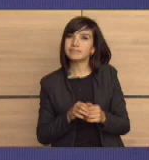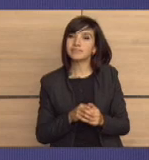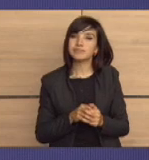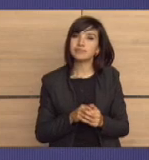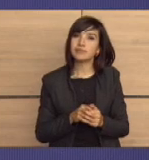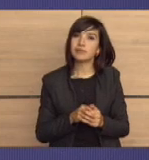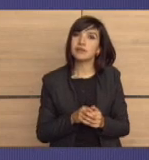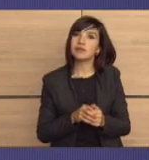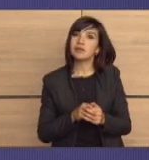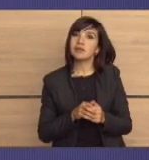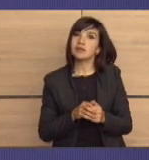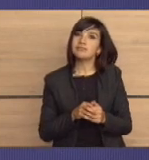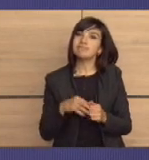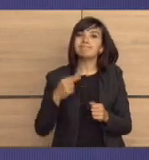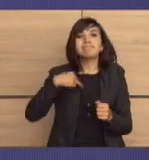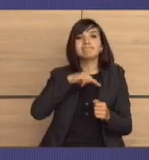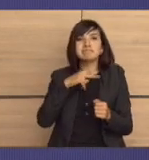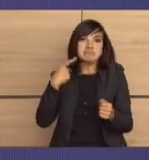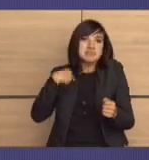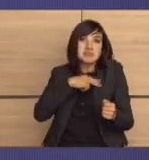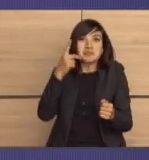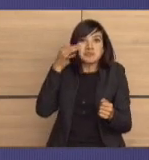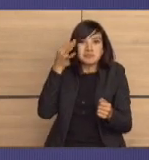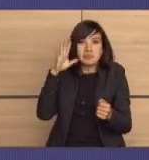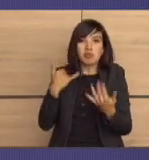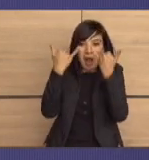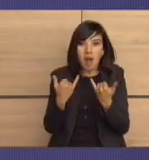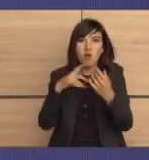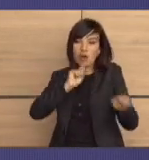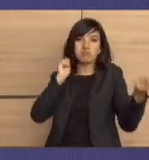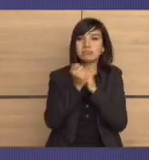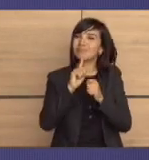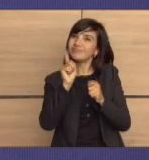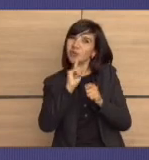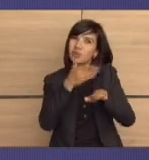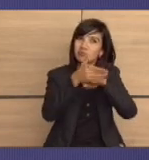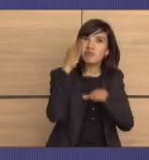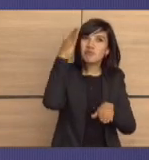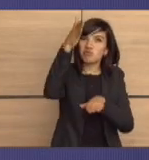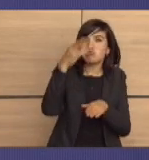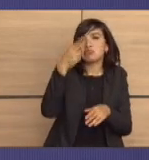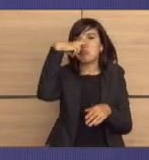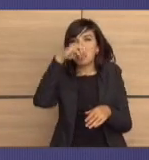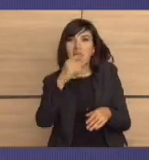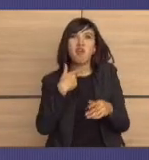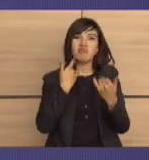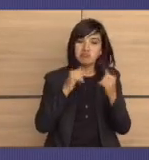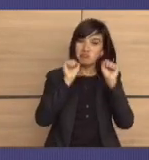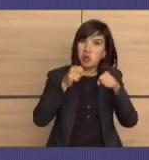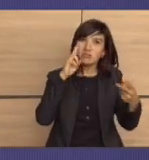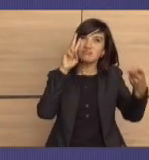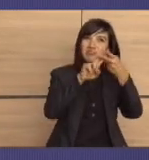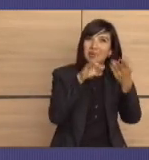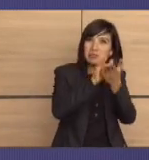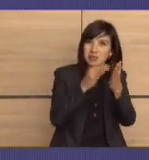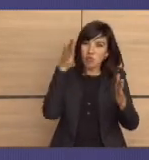nosotros, pero sí la pudieran conocer nuestros hijos y nuestros nietos. Para ellos entonces sería construir